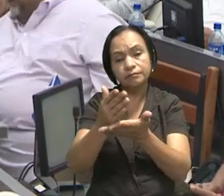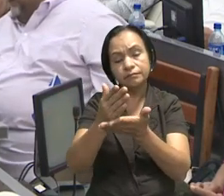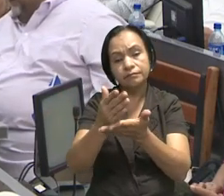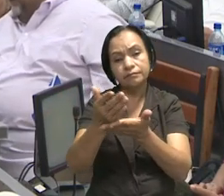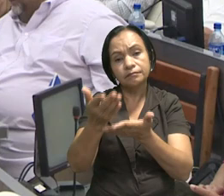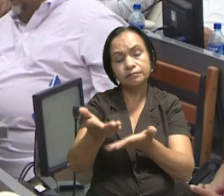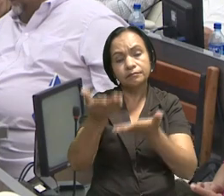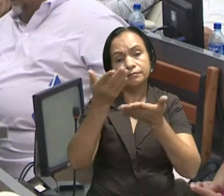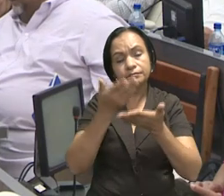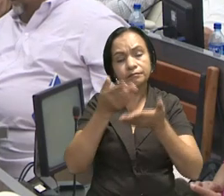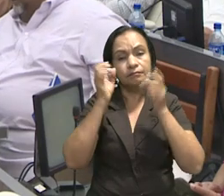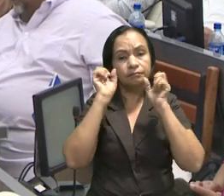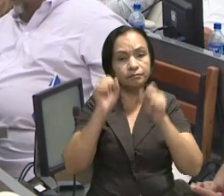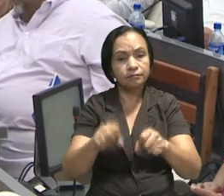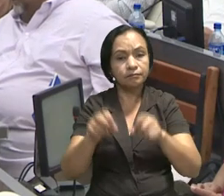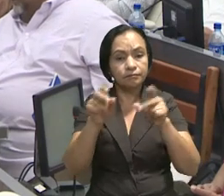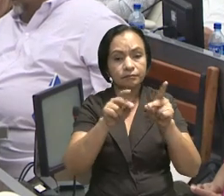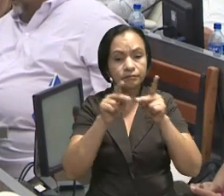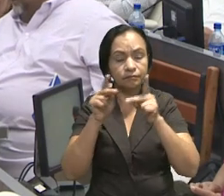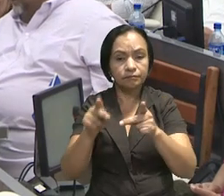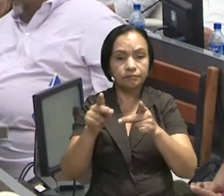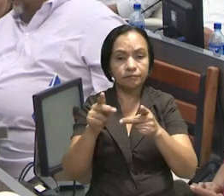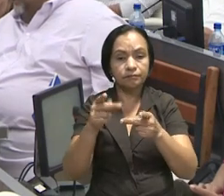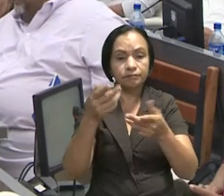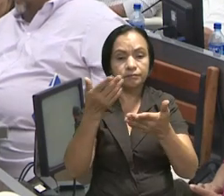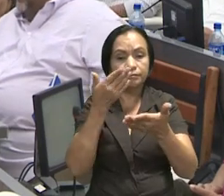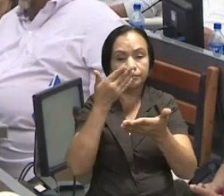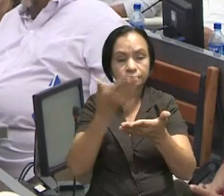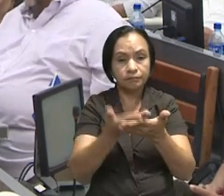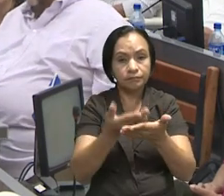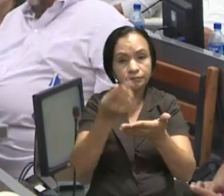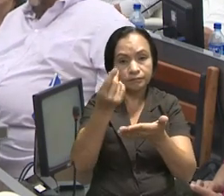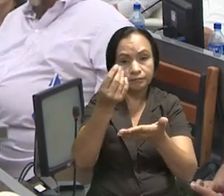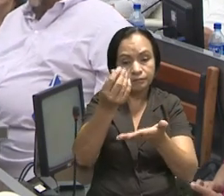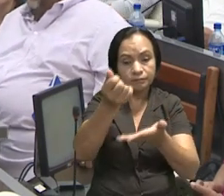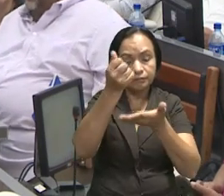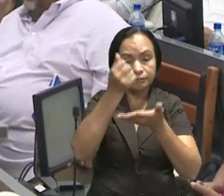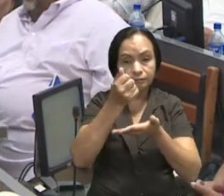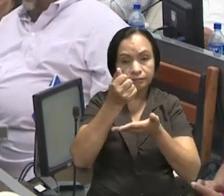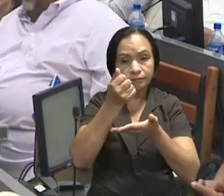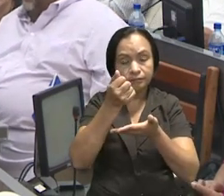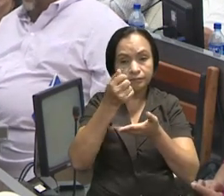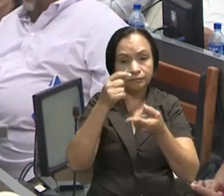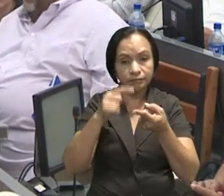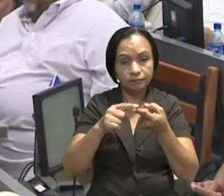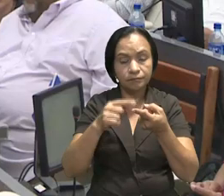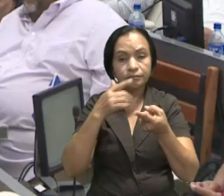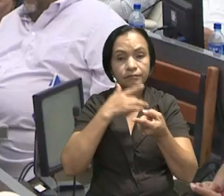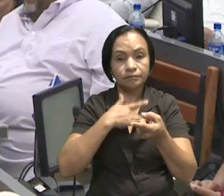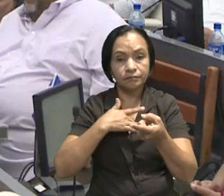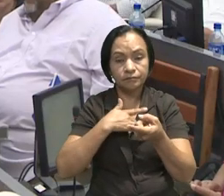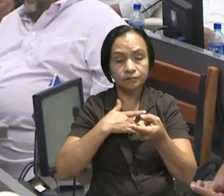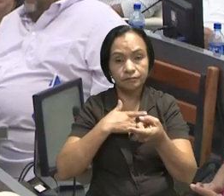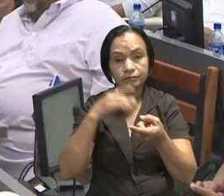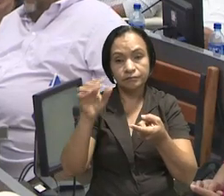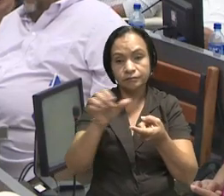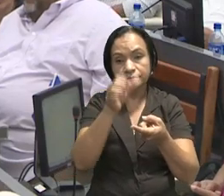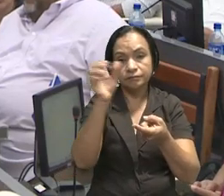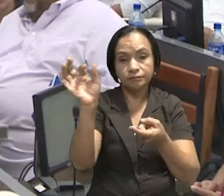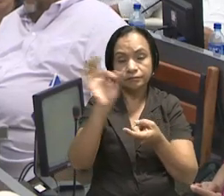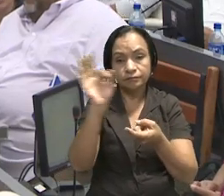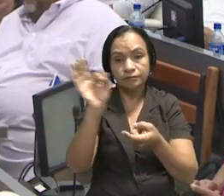otorgamiento o reconocimiento como pensión de gracia. Es decir, necesitamos de una u otra